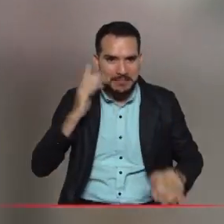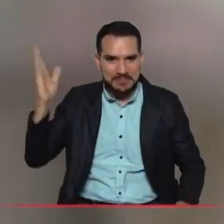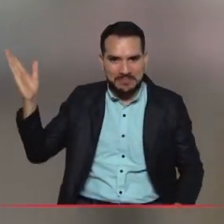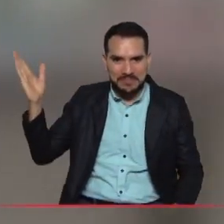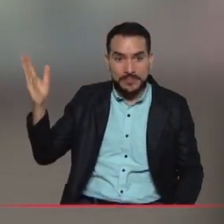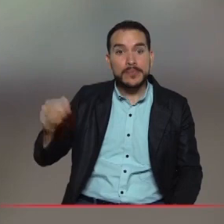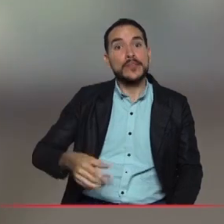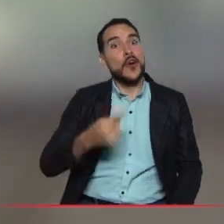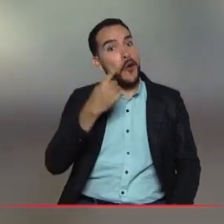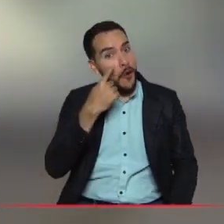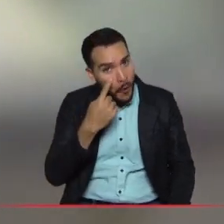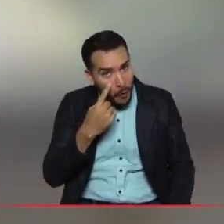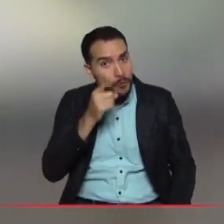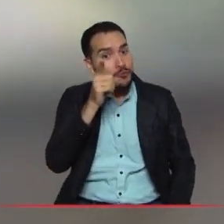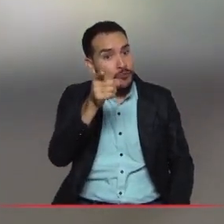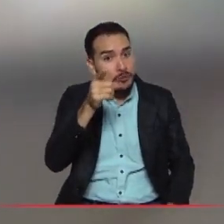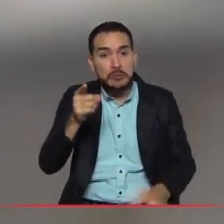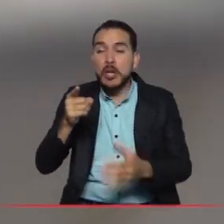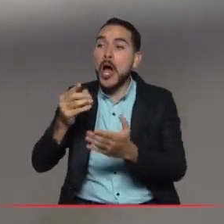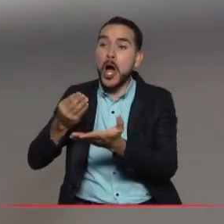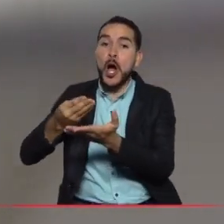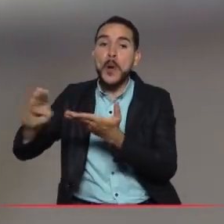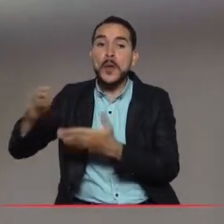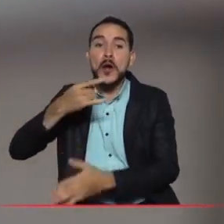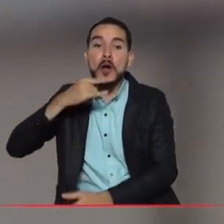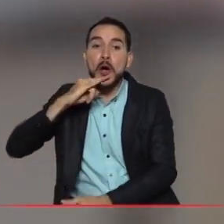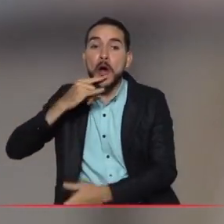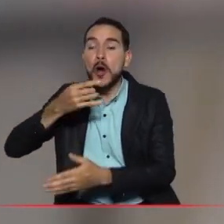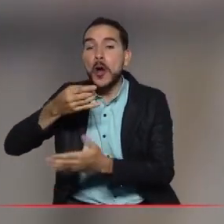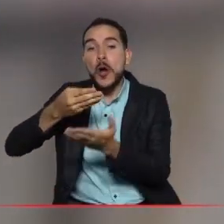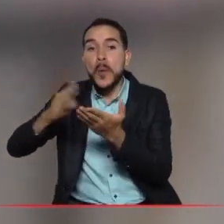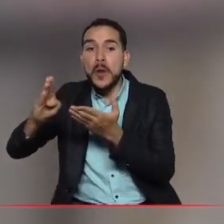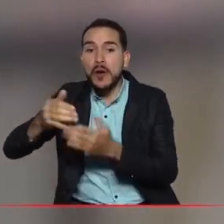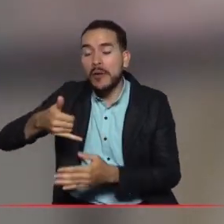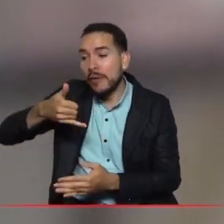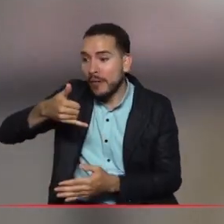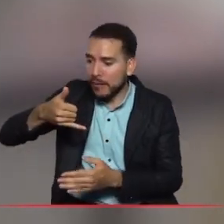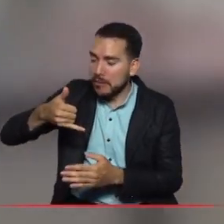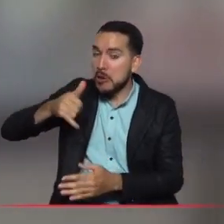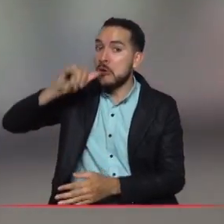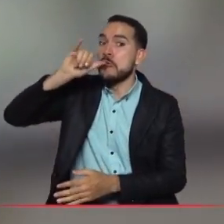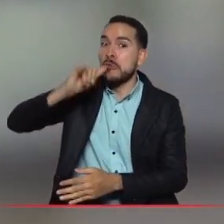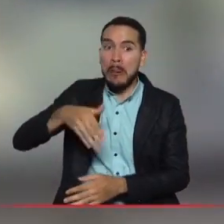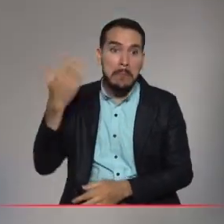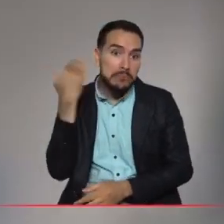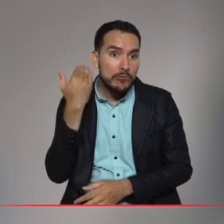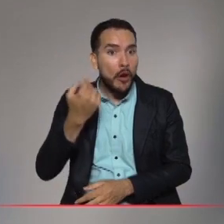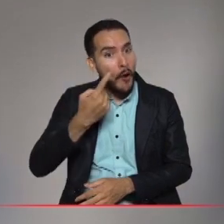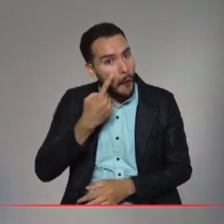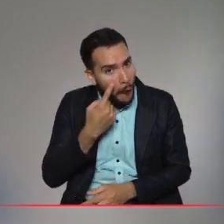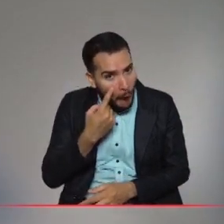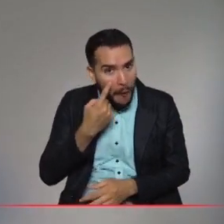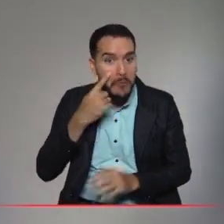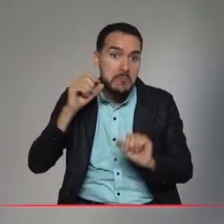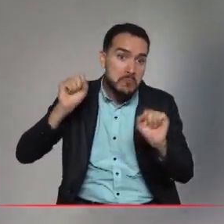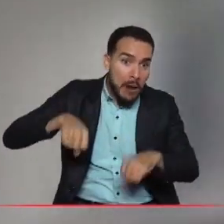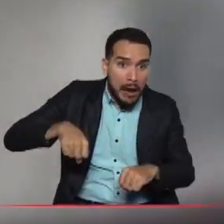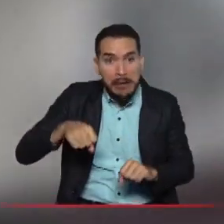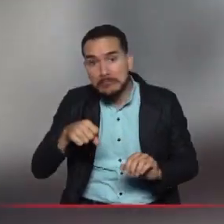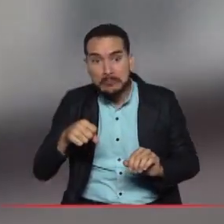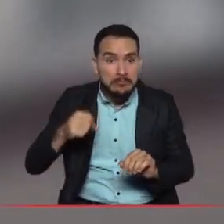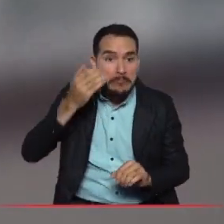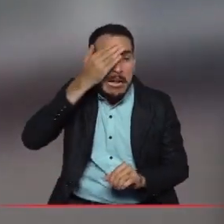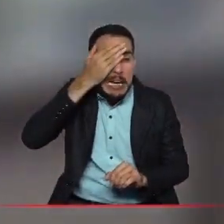seguridad porque no se sabe si estamos ingiriendo alcohol adulterado. Este alcohol se comercializaba